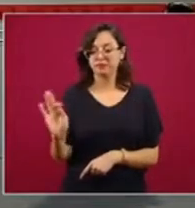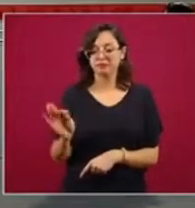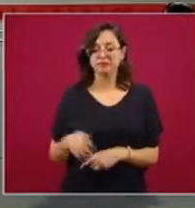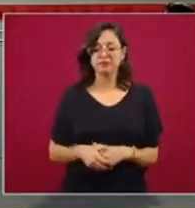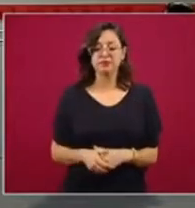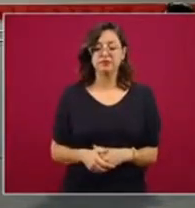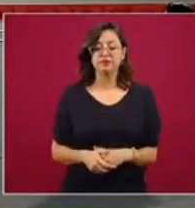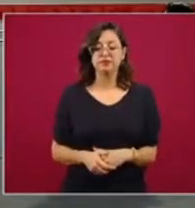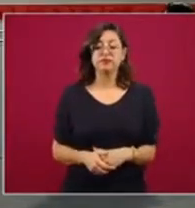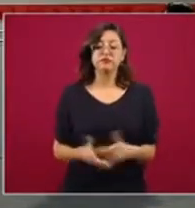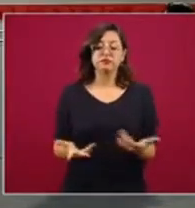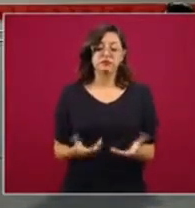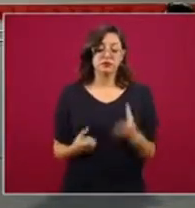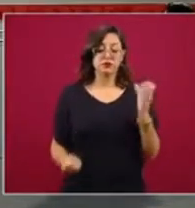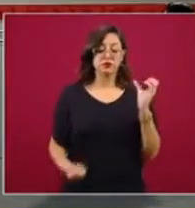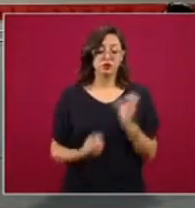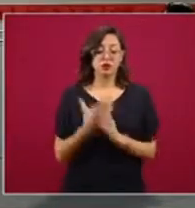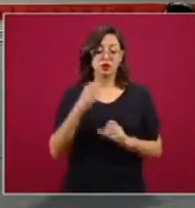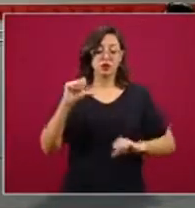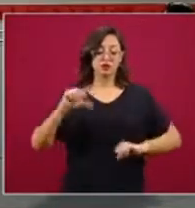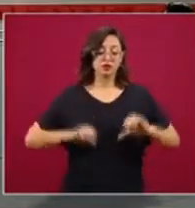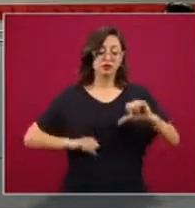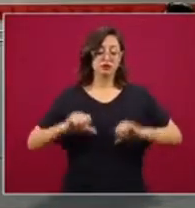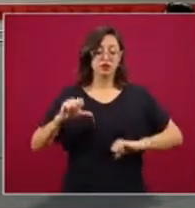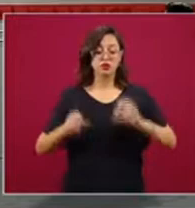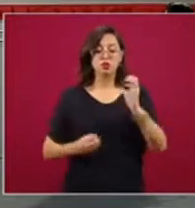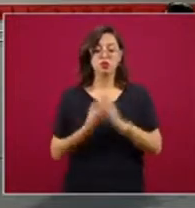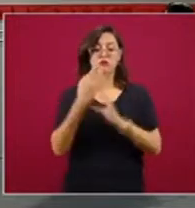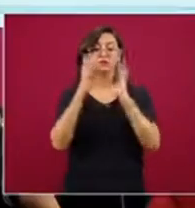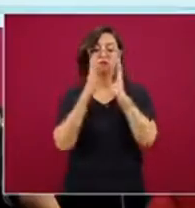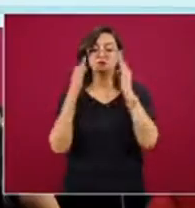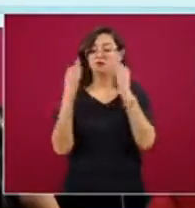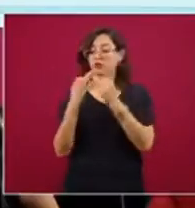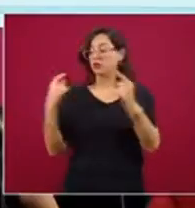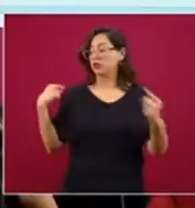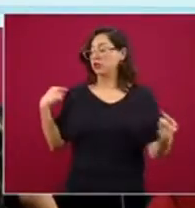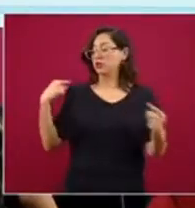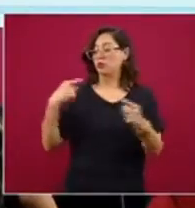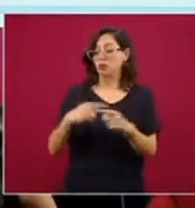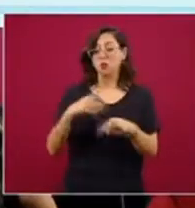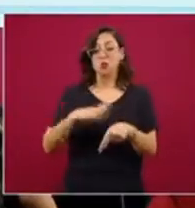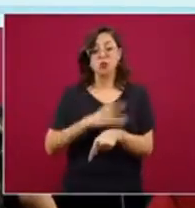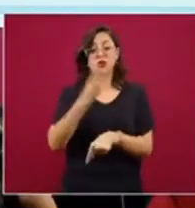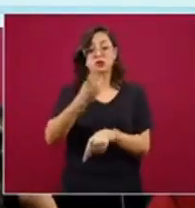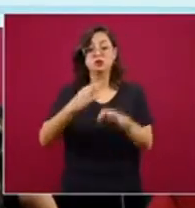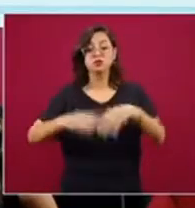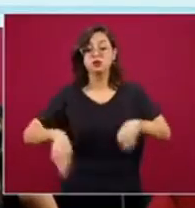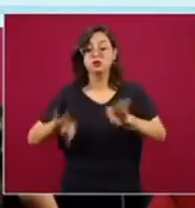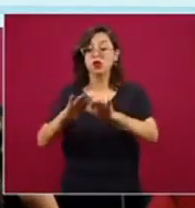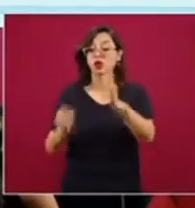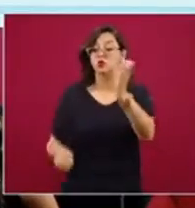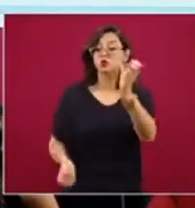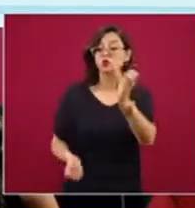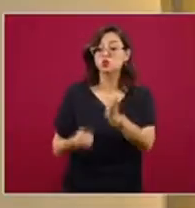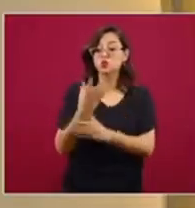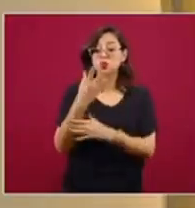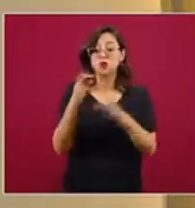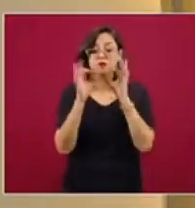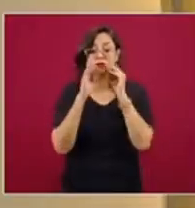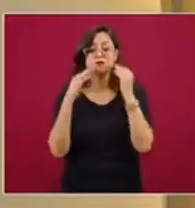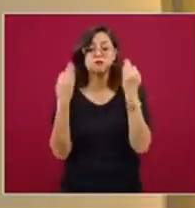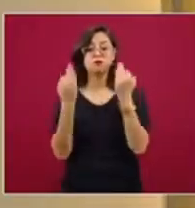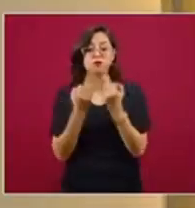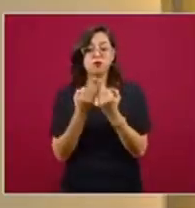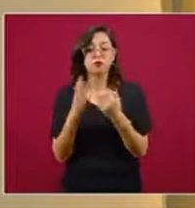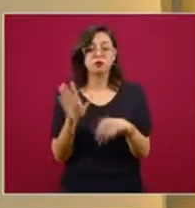28 días desde este nuevo periodo de la nueva normalidad, y por eso le hemos llamado nueva normalidad, porque no podemos o no